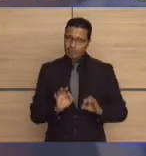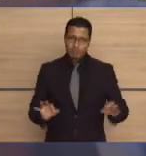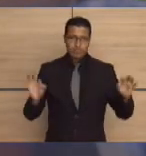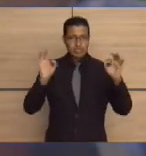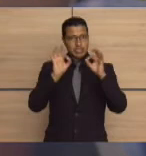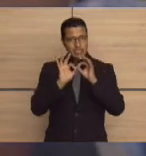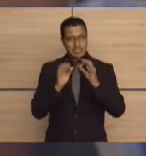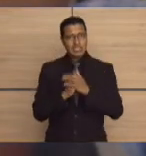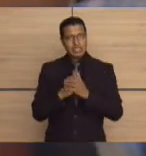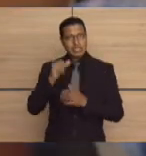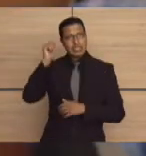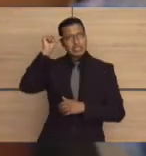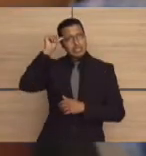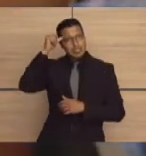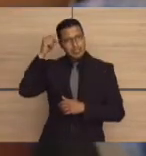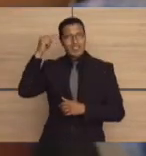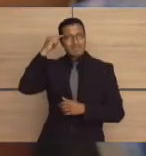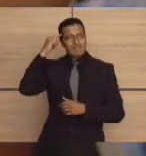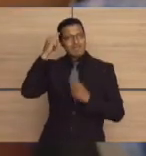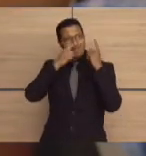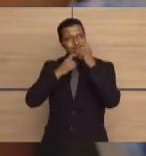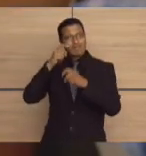muy valioso y muy necesario.